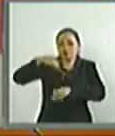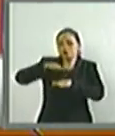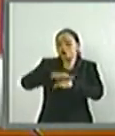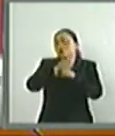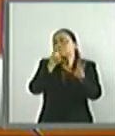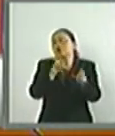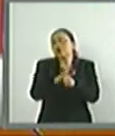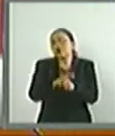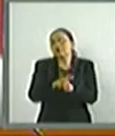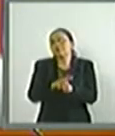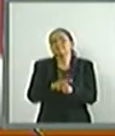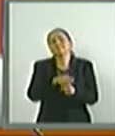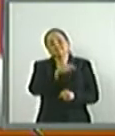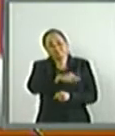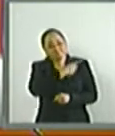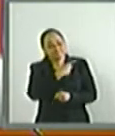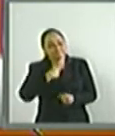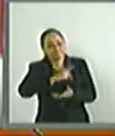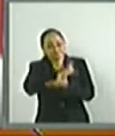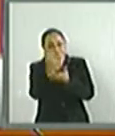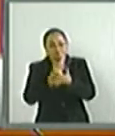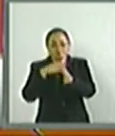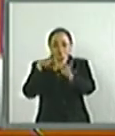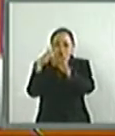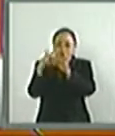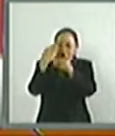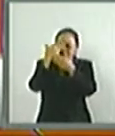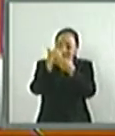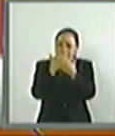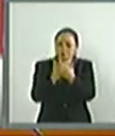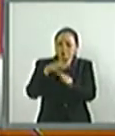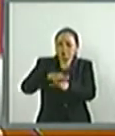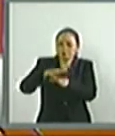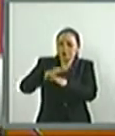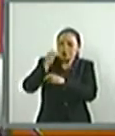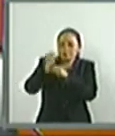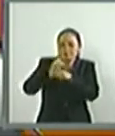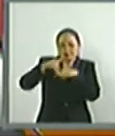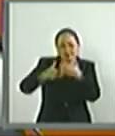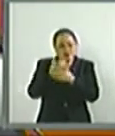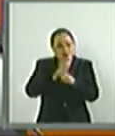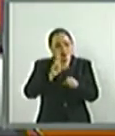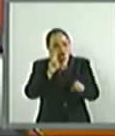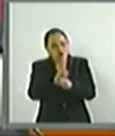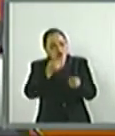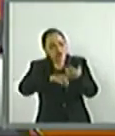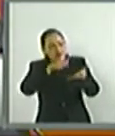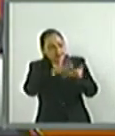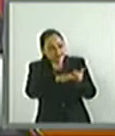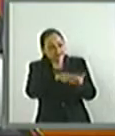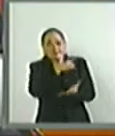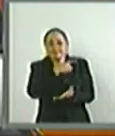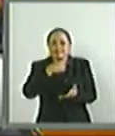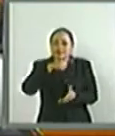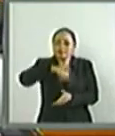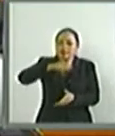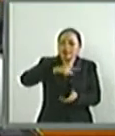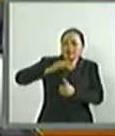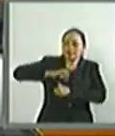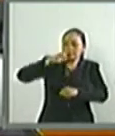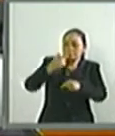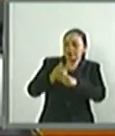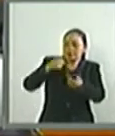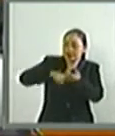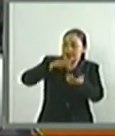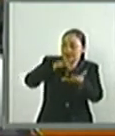implementación para hacer un programa de cumplimiento y atención al Diagnóstico Nacional de Supervisión Penitenciaria emitido por la CNDH.